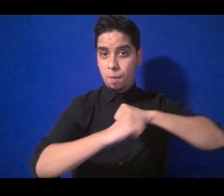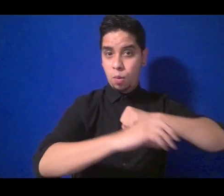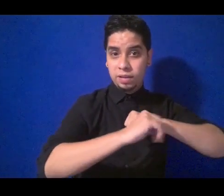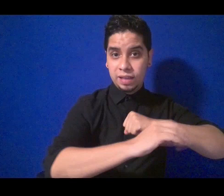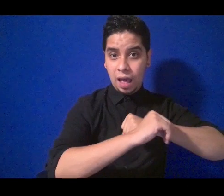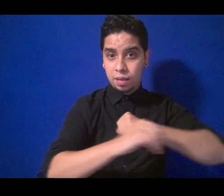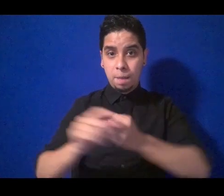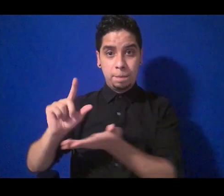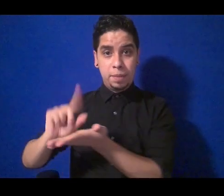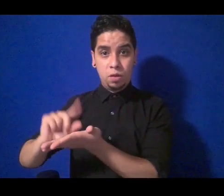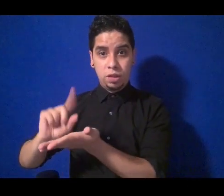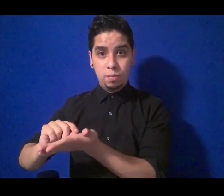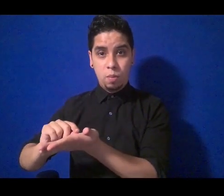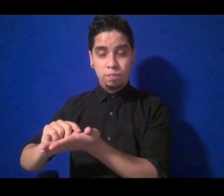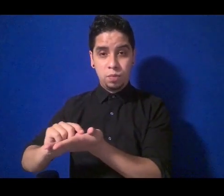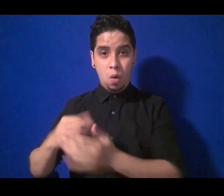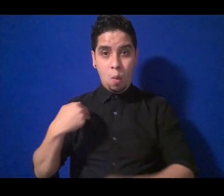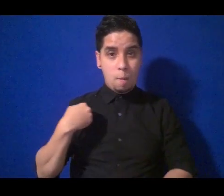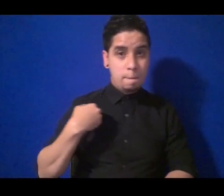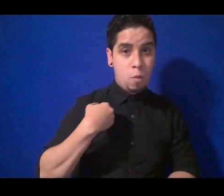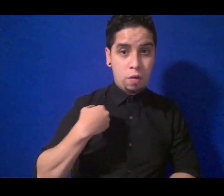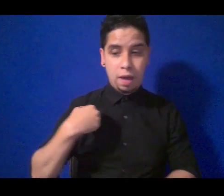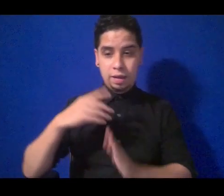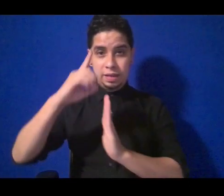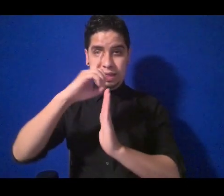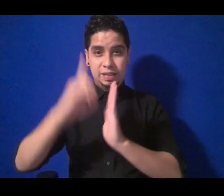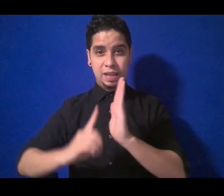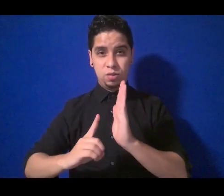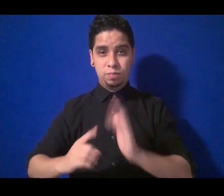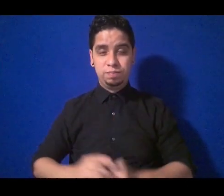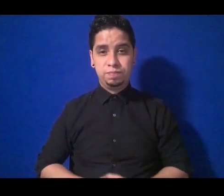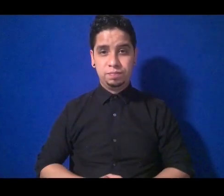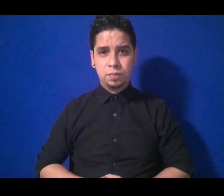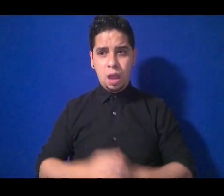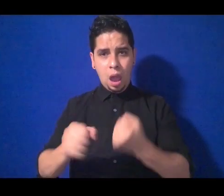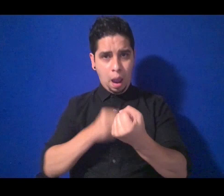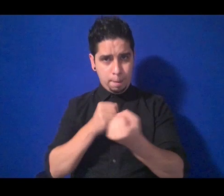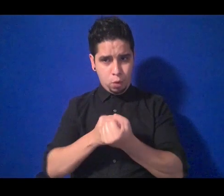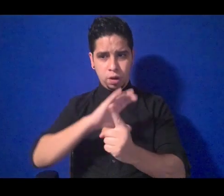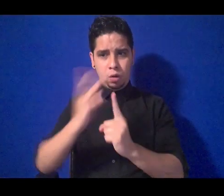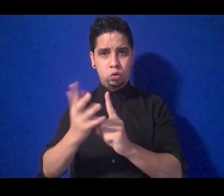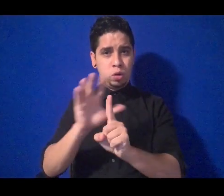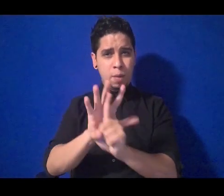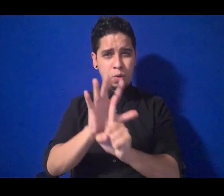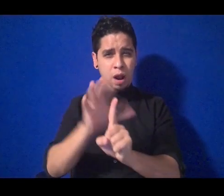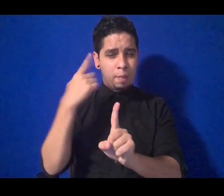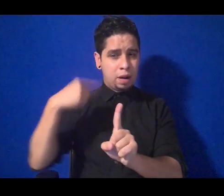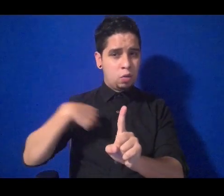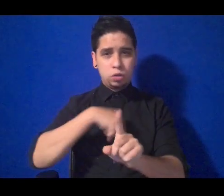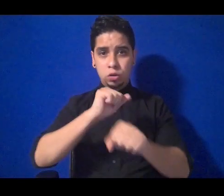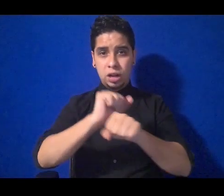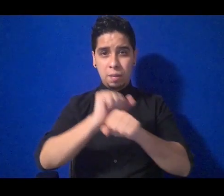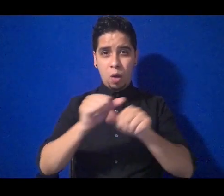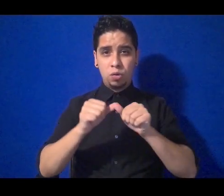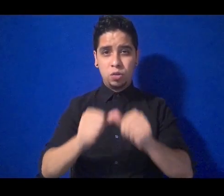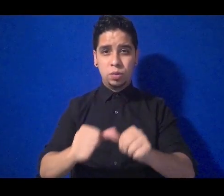publicidad, periodismo, moda y diseño. Apoya a la Fundación Nacional para la Cultura Popular para que prevalezca